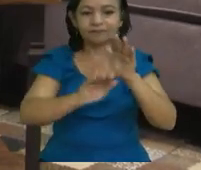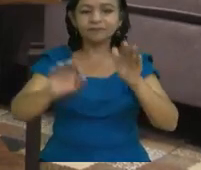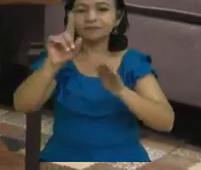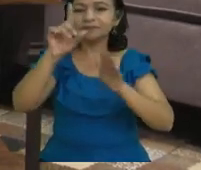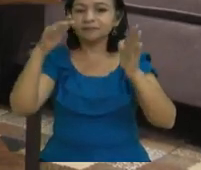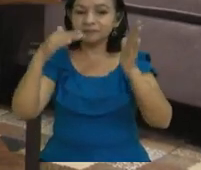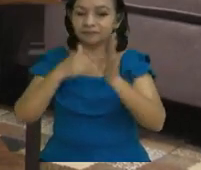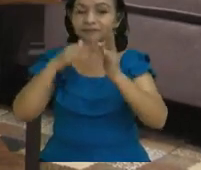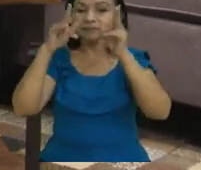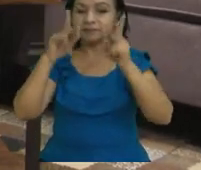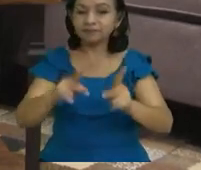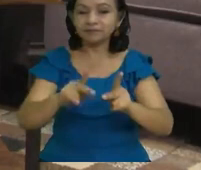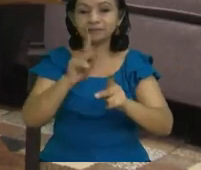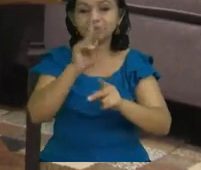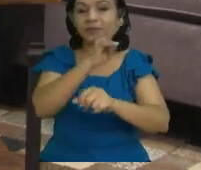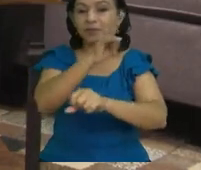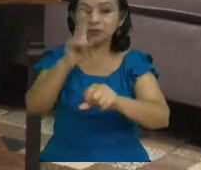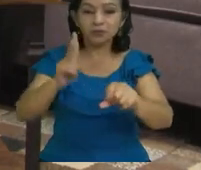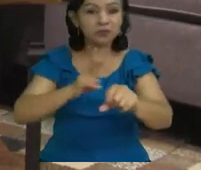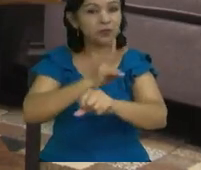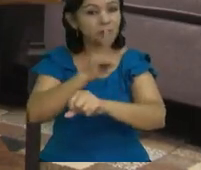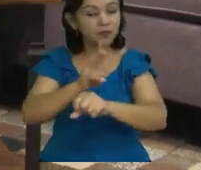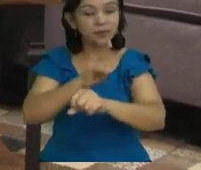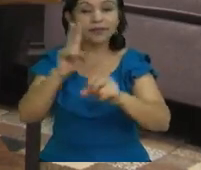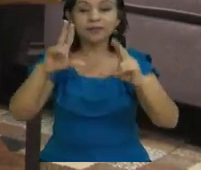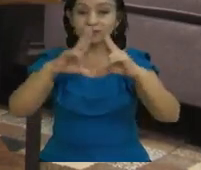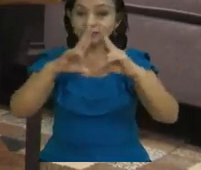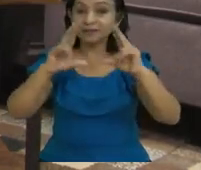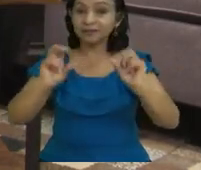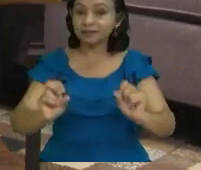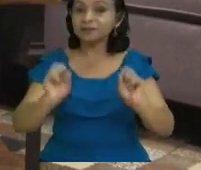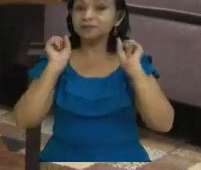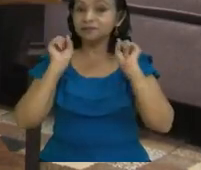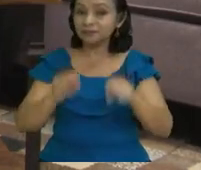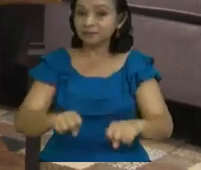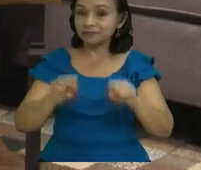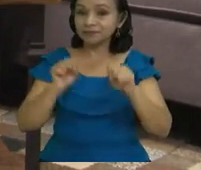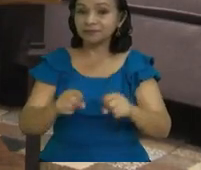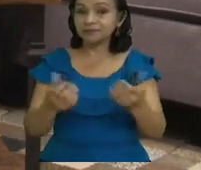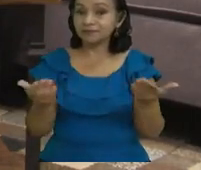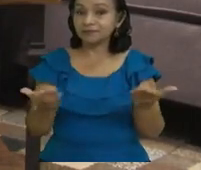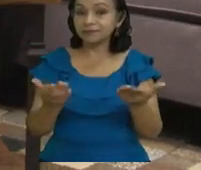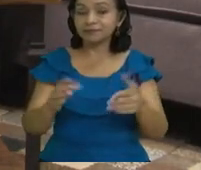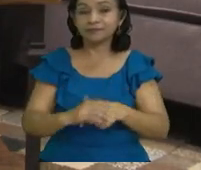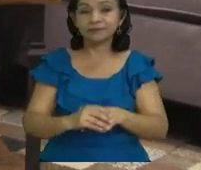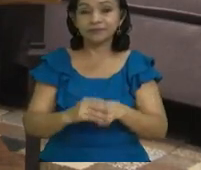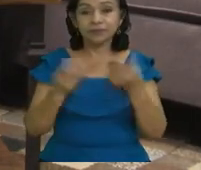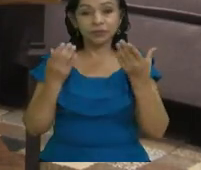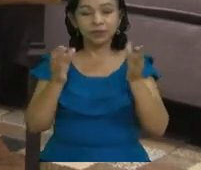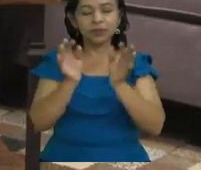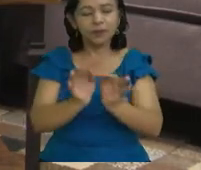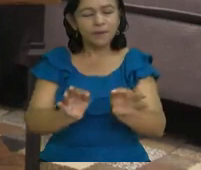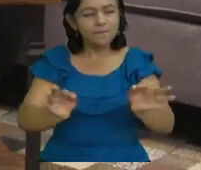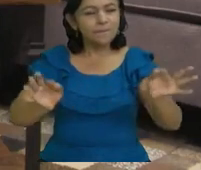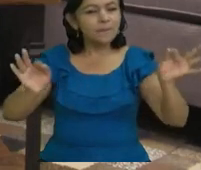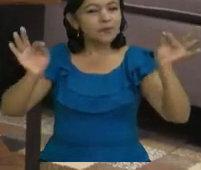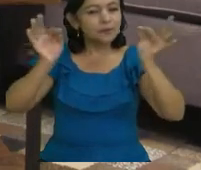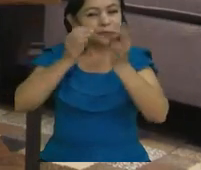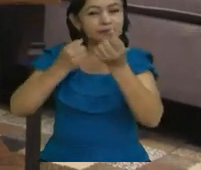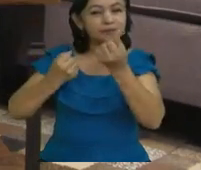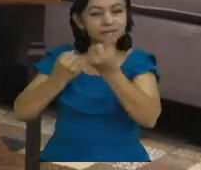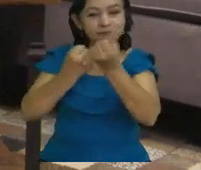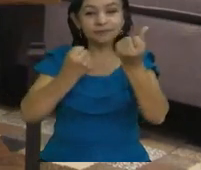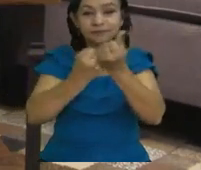1,000 productores en 2 horas a nivel nacional. Okay. Entonces, eso es una herramienta de transferencia, de